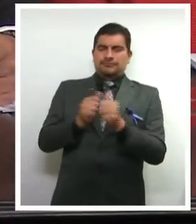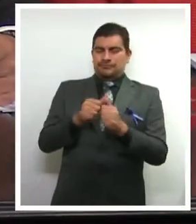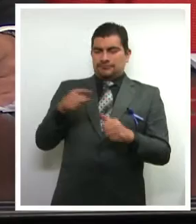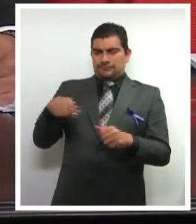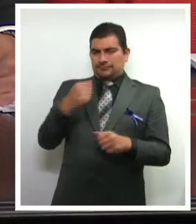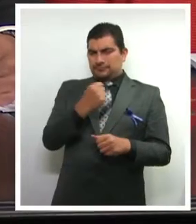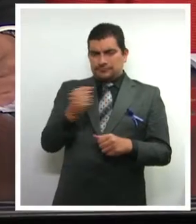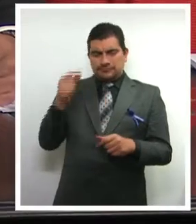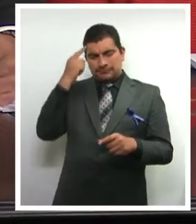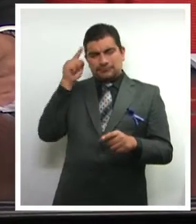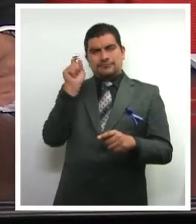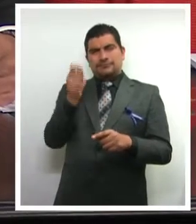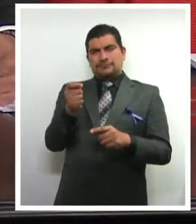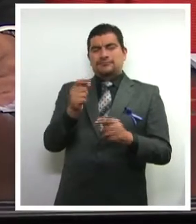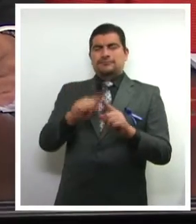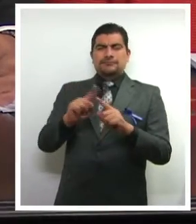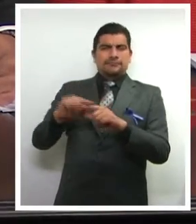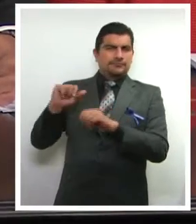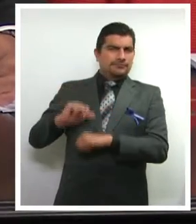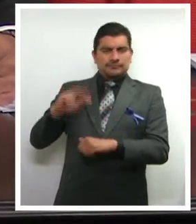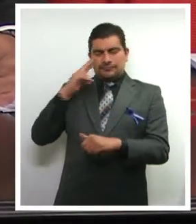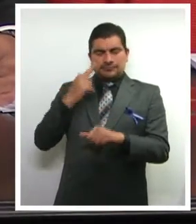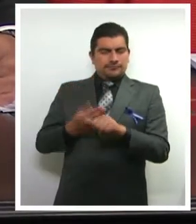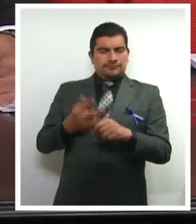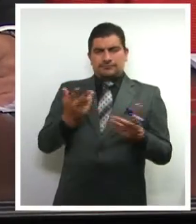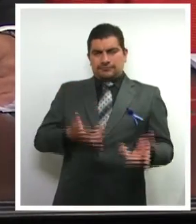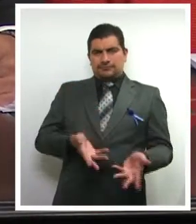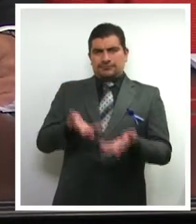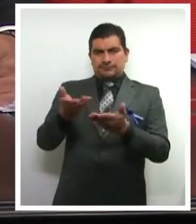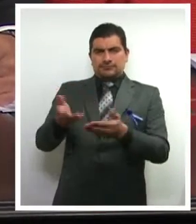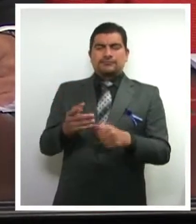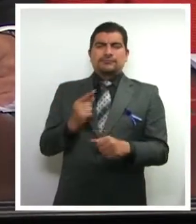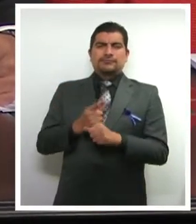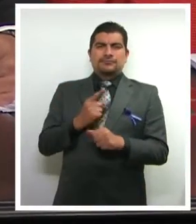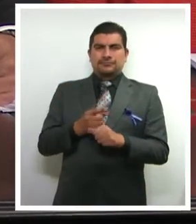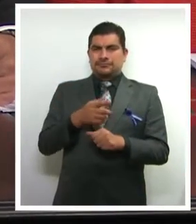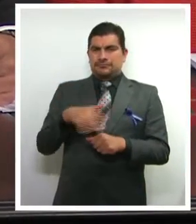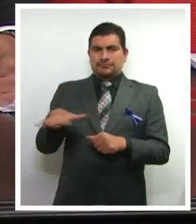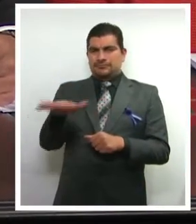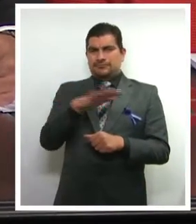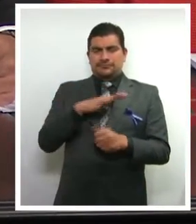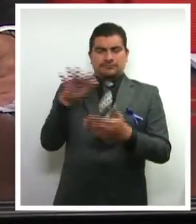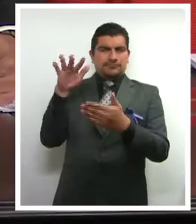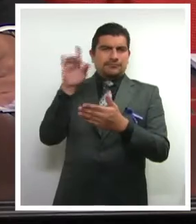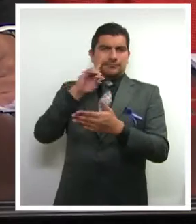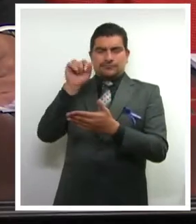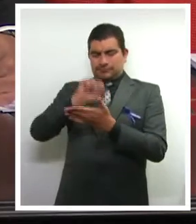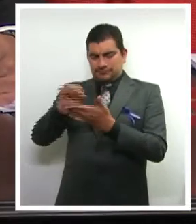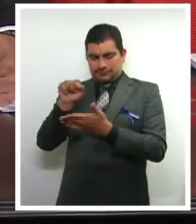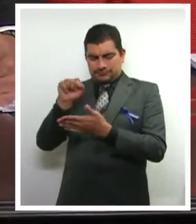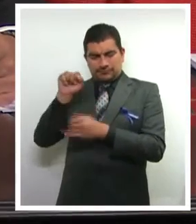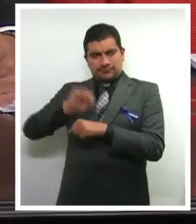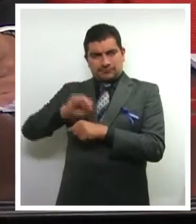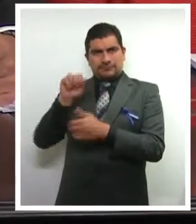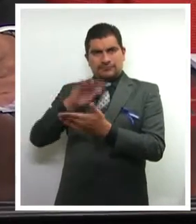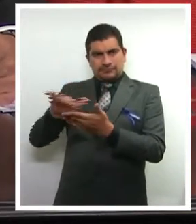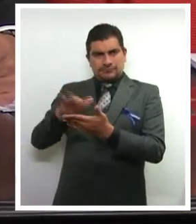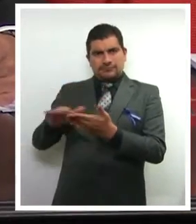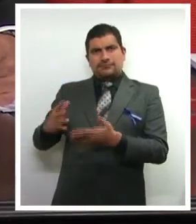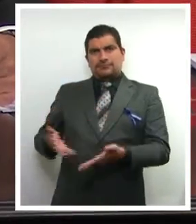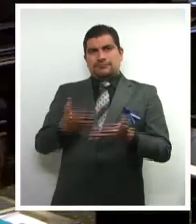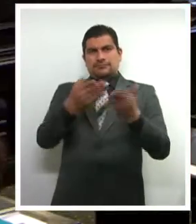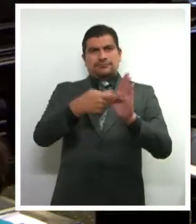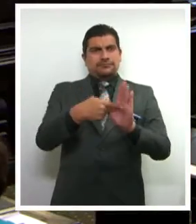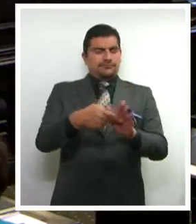las siguientes comisiones. Proceda la Secretaría a dar cuenta a la Asamblea.